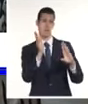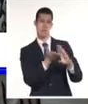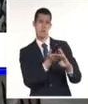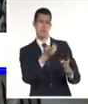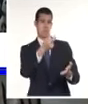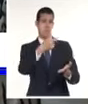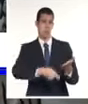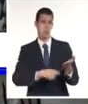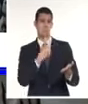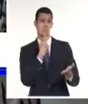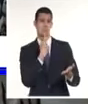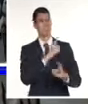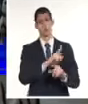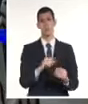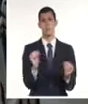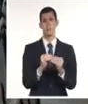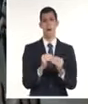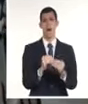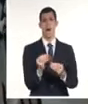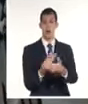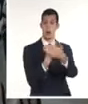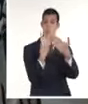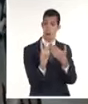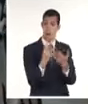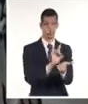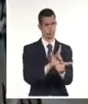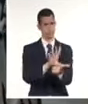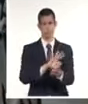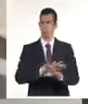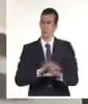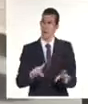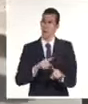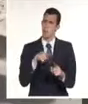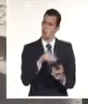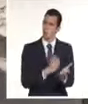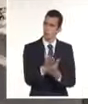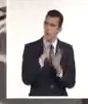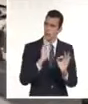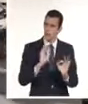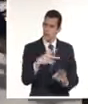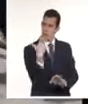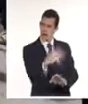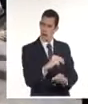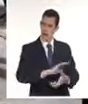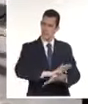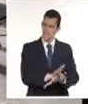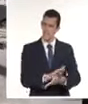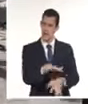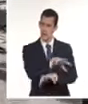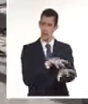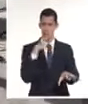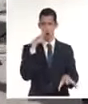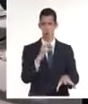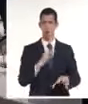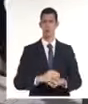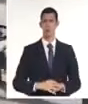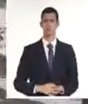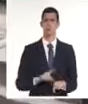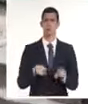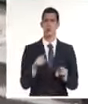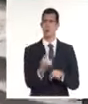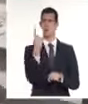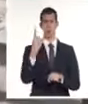de esos compañeros asociados a esa sociedad de vaqueros de rodeo. Pero más allá de este suceso, varios son los